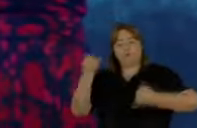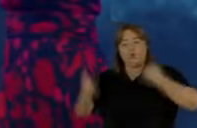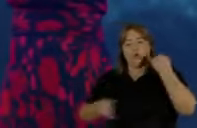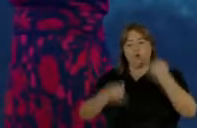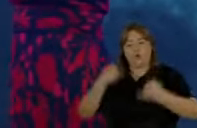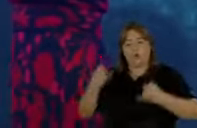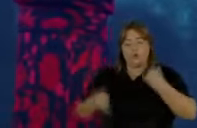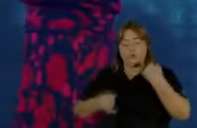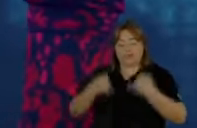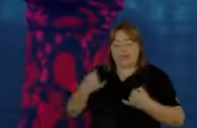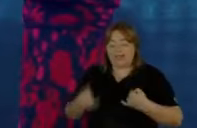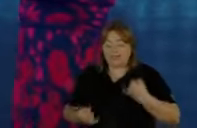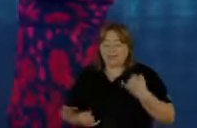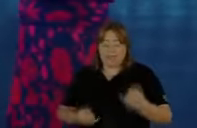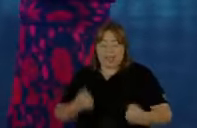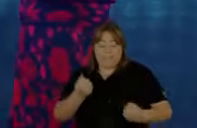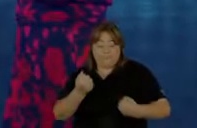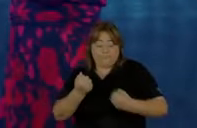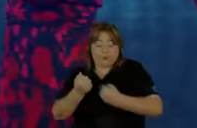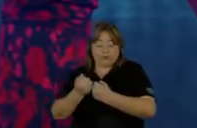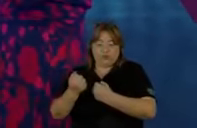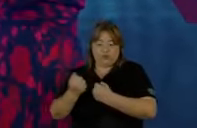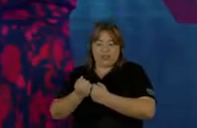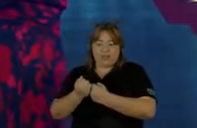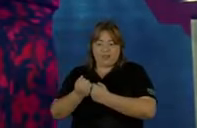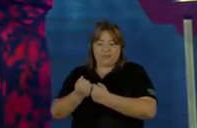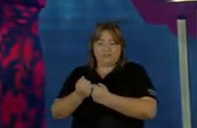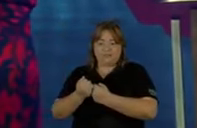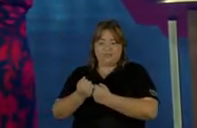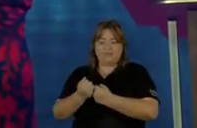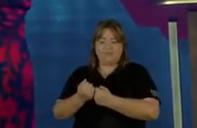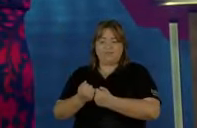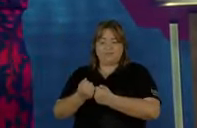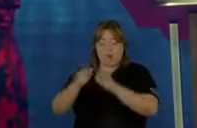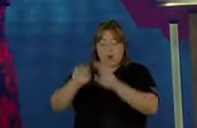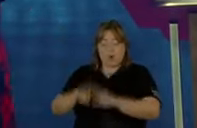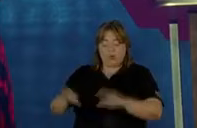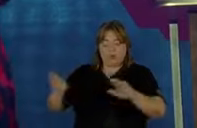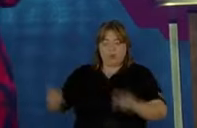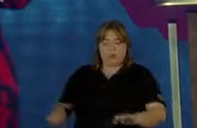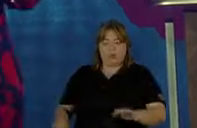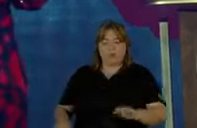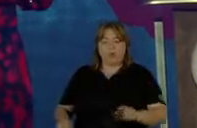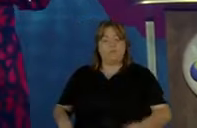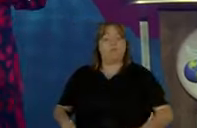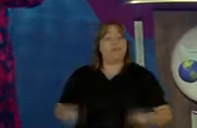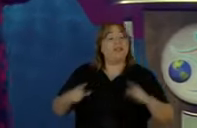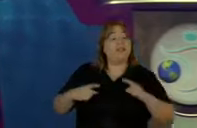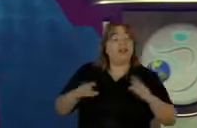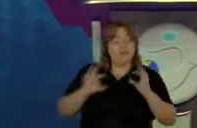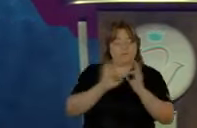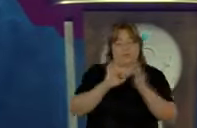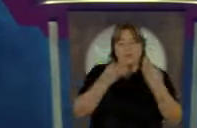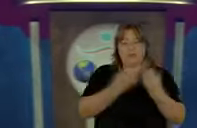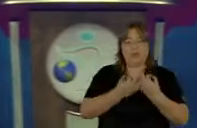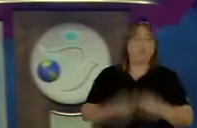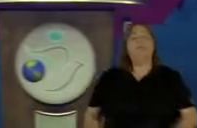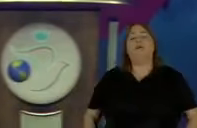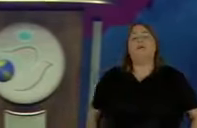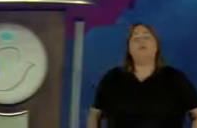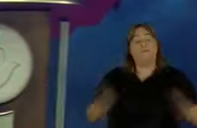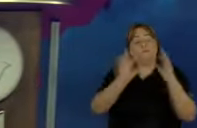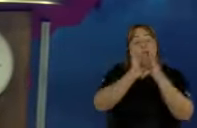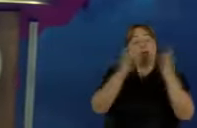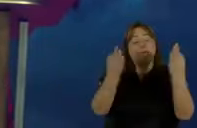ser madres de hijos, aleluya. Hace habitar en familia, hermano. La familia de la